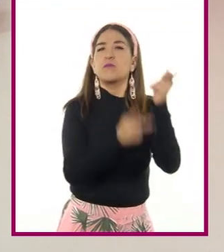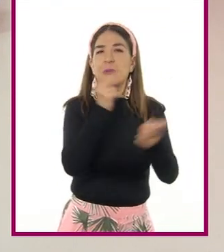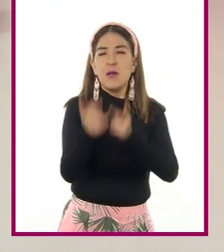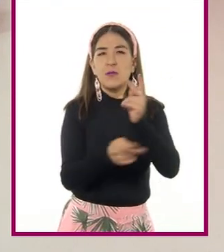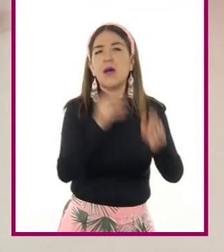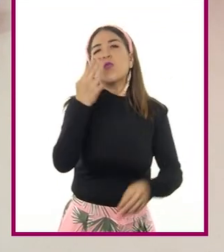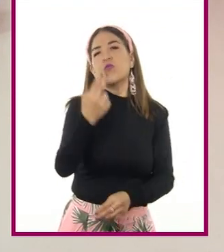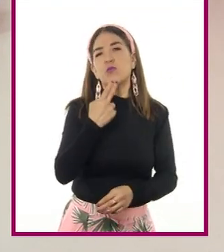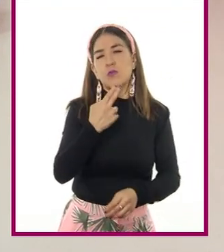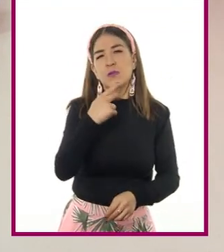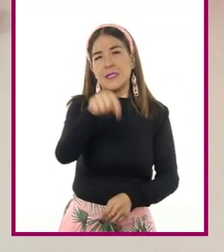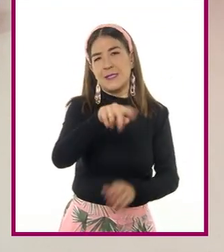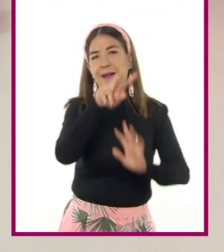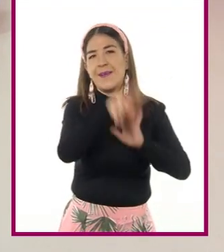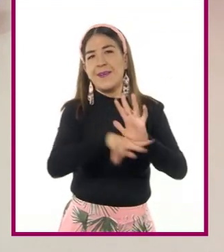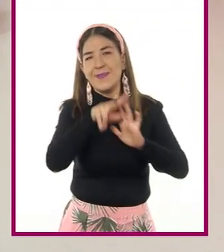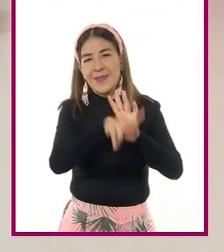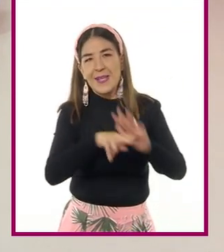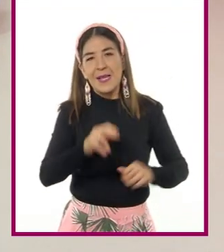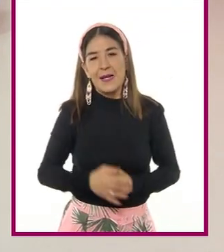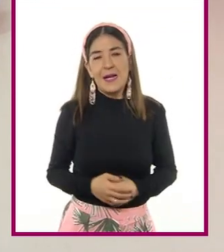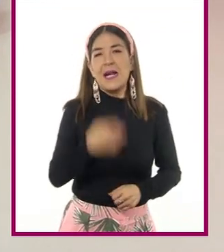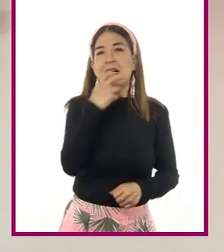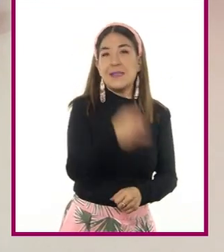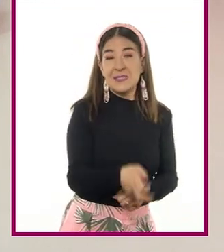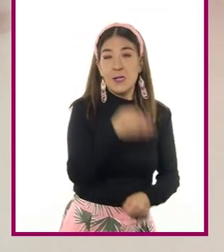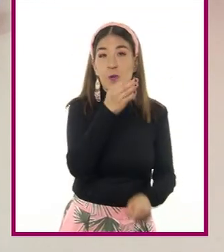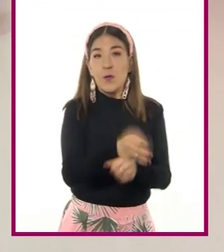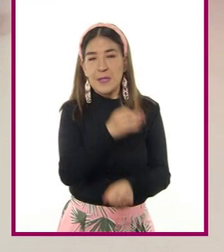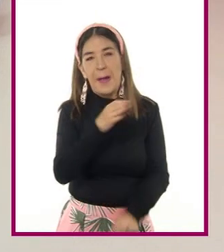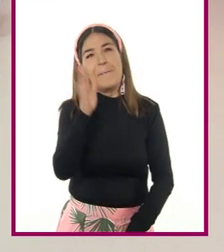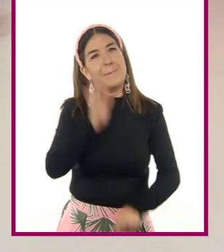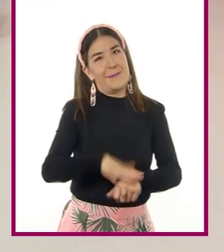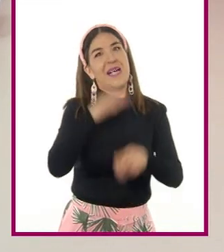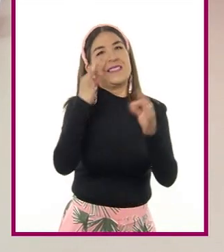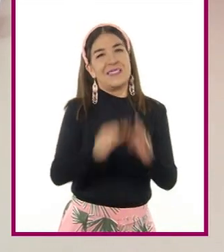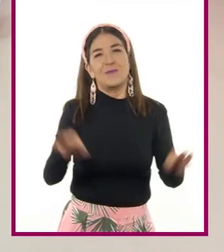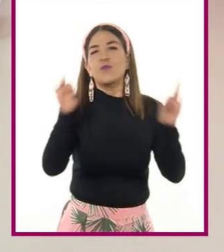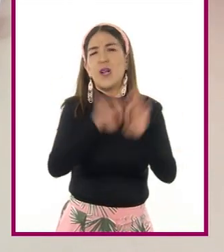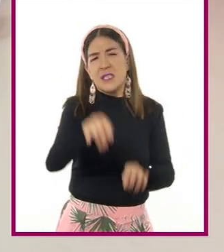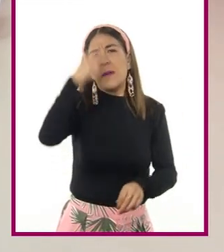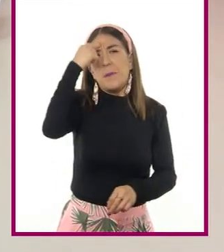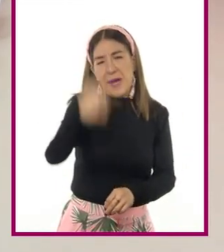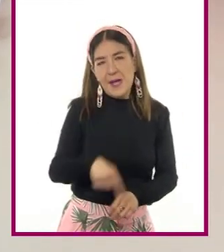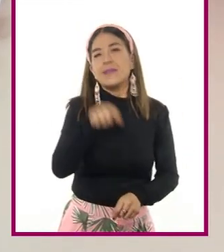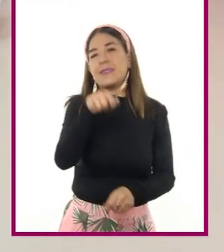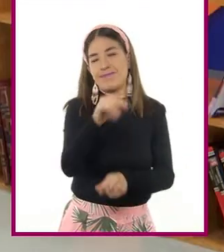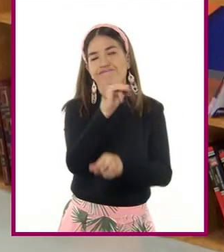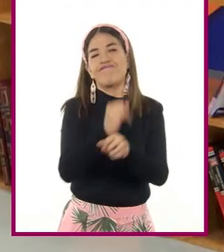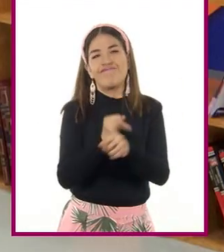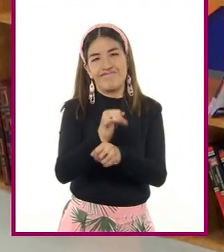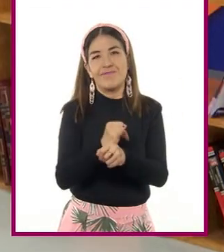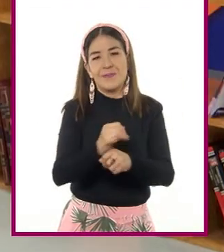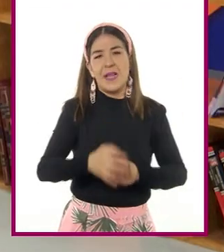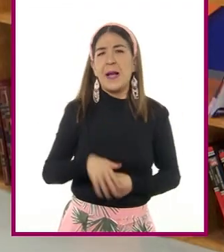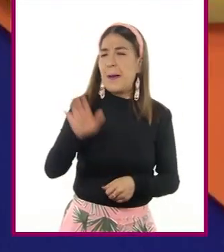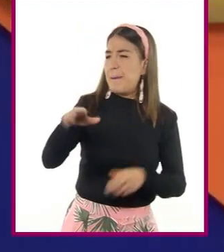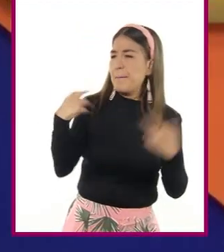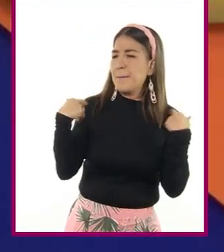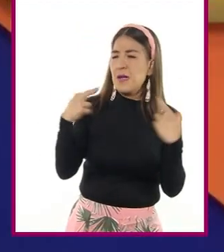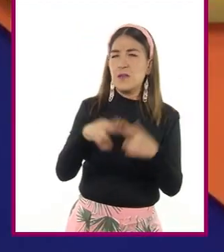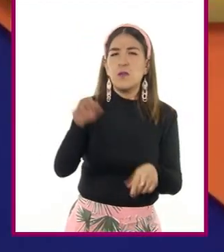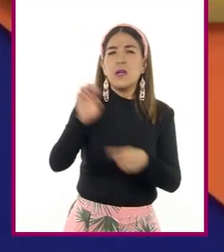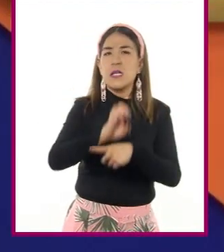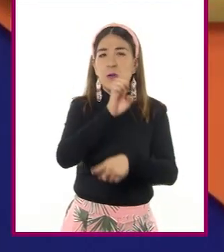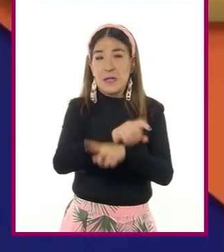que se utilizan en el video. Así que son las más indicadas para hacer nuestra investigación. Profesor,